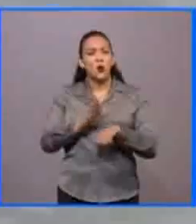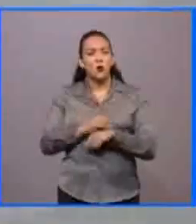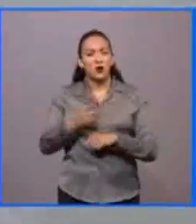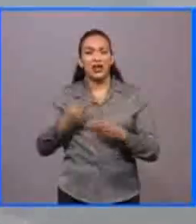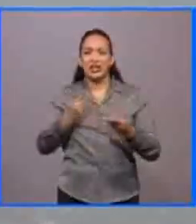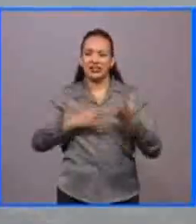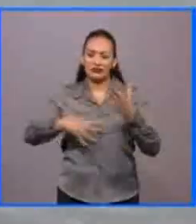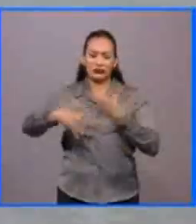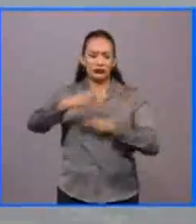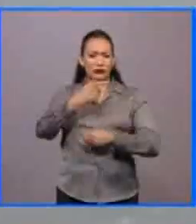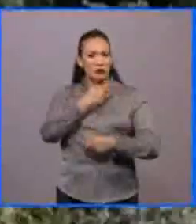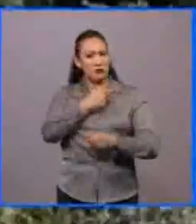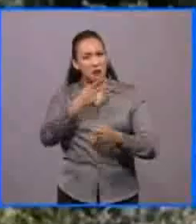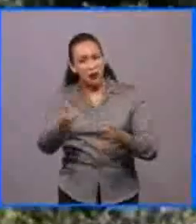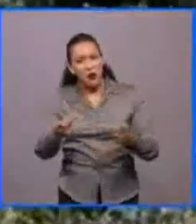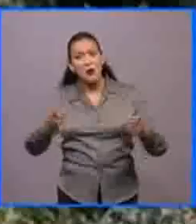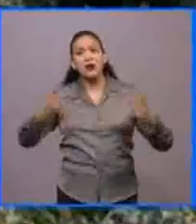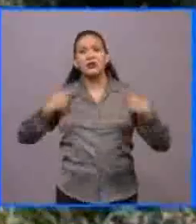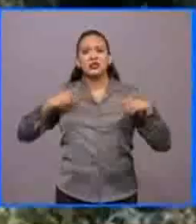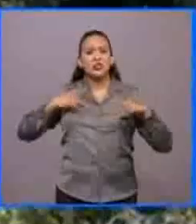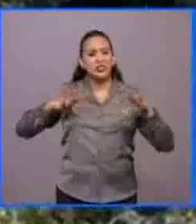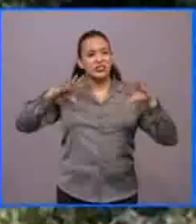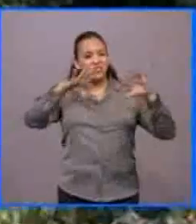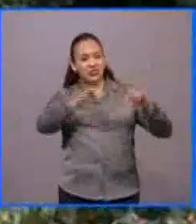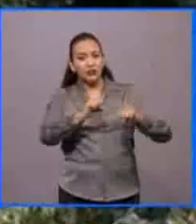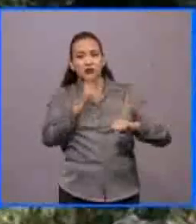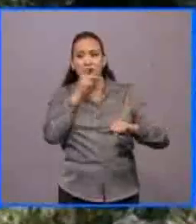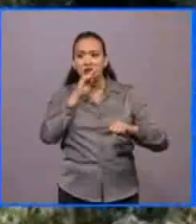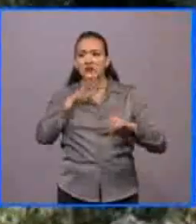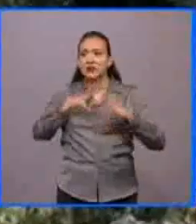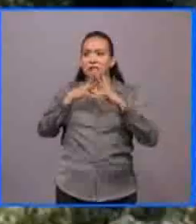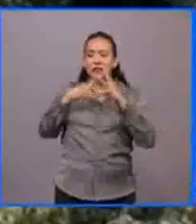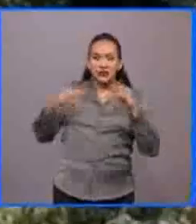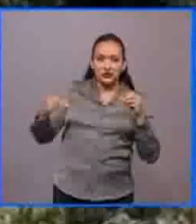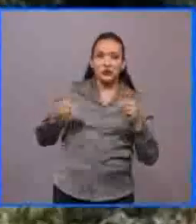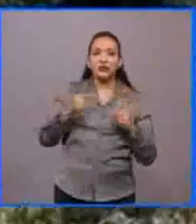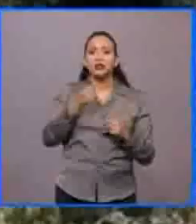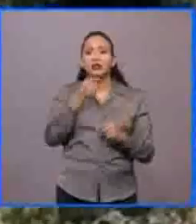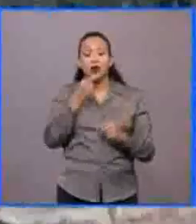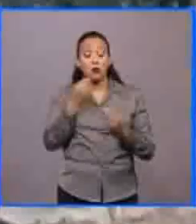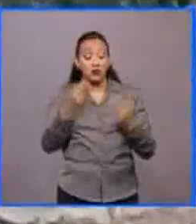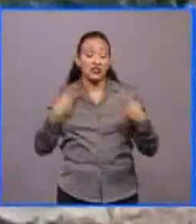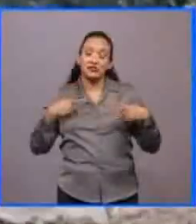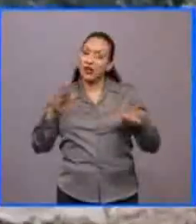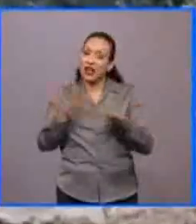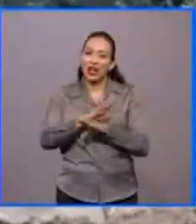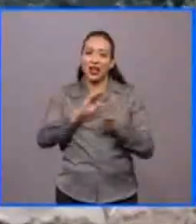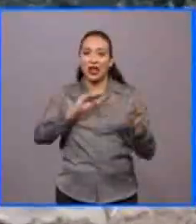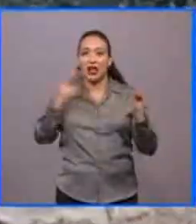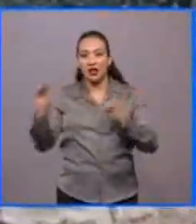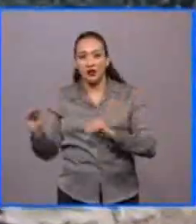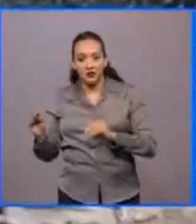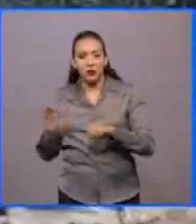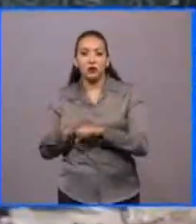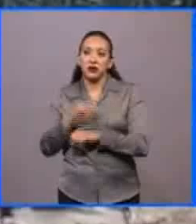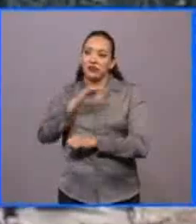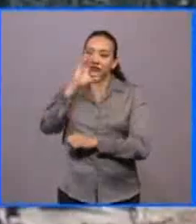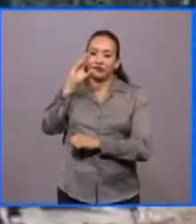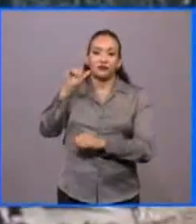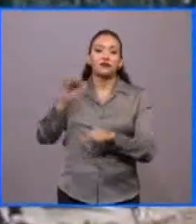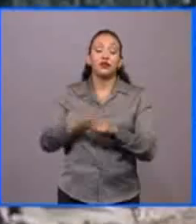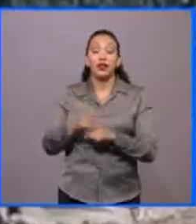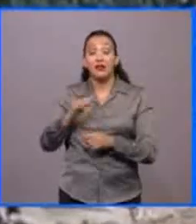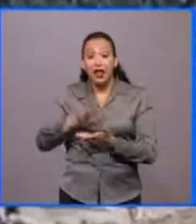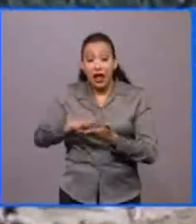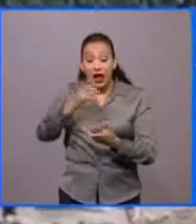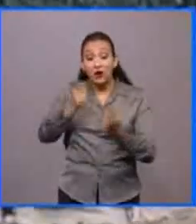de la violencia, pobreza y los desplazamientos relacionados con el cambio climático. Gran parte de los infantes, especialmente las niñas,